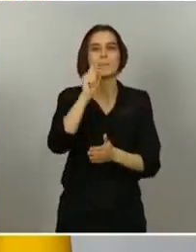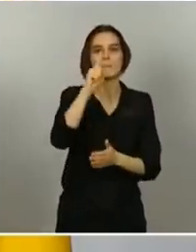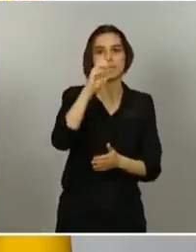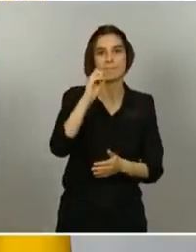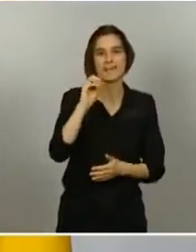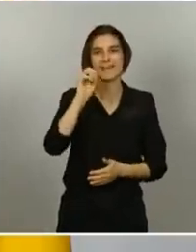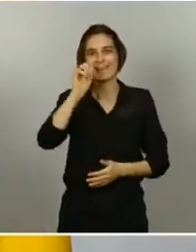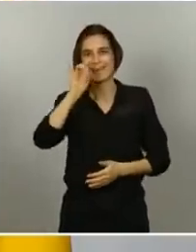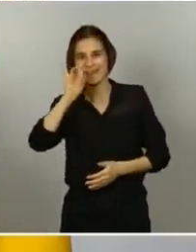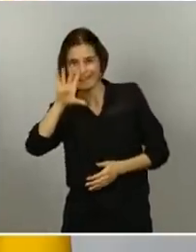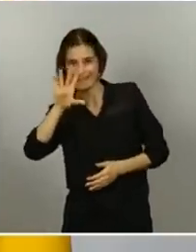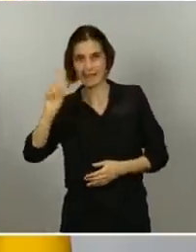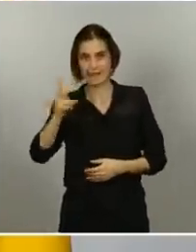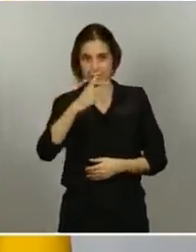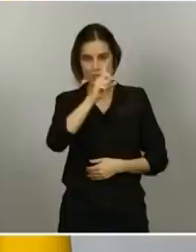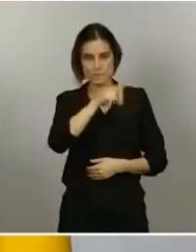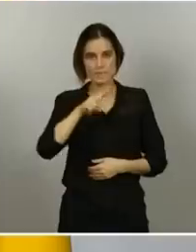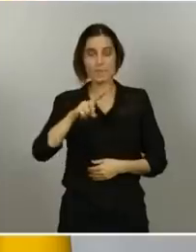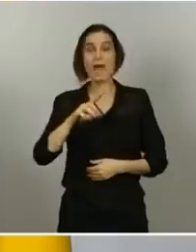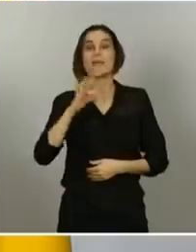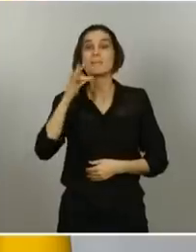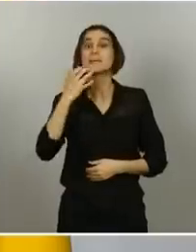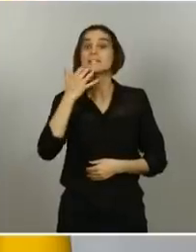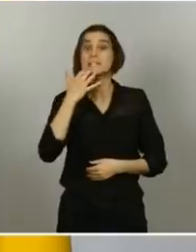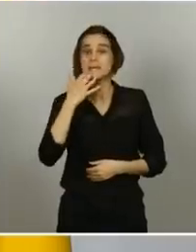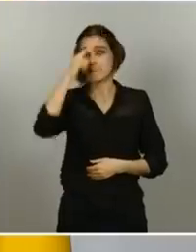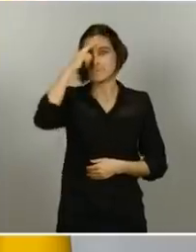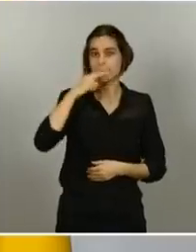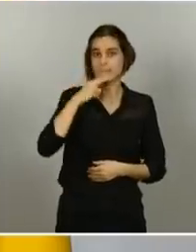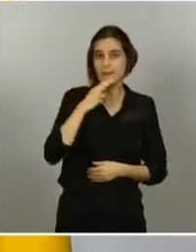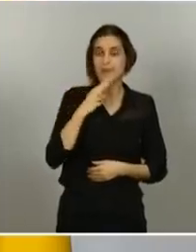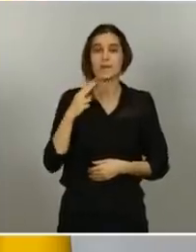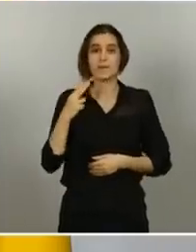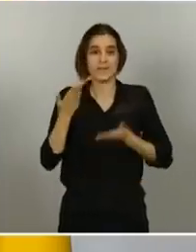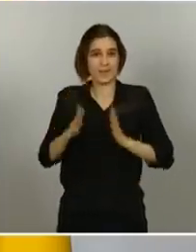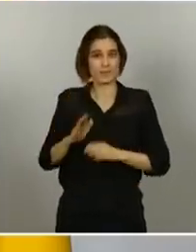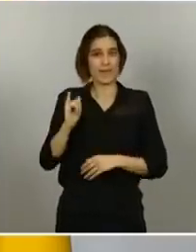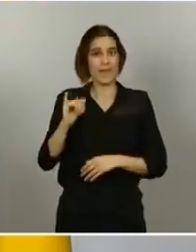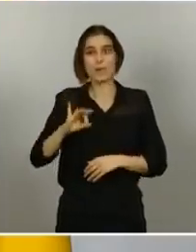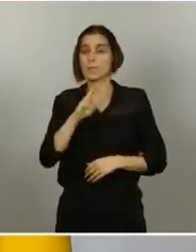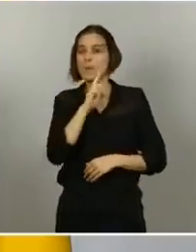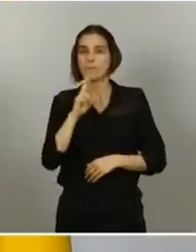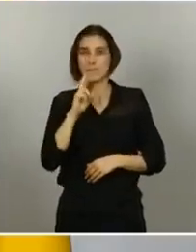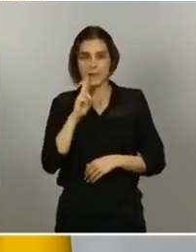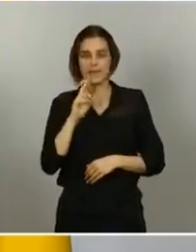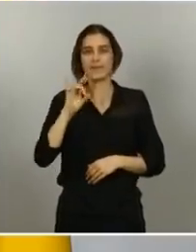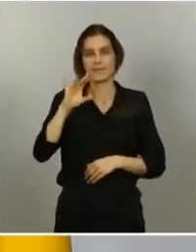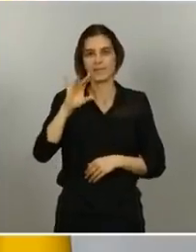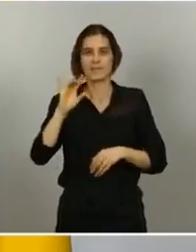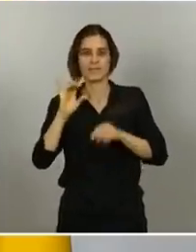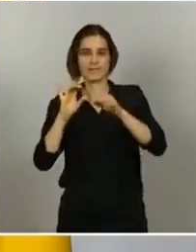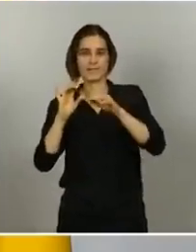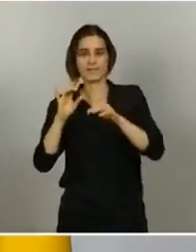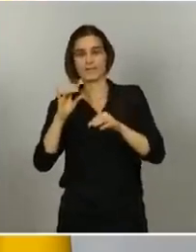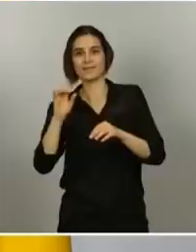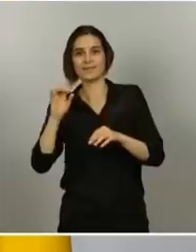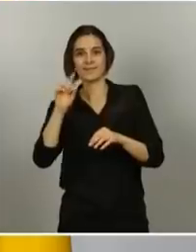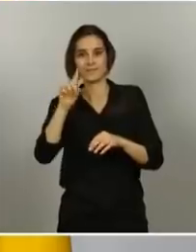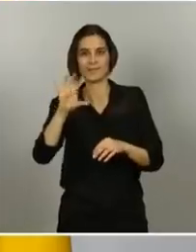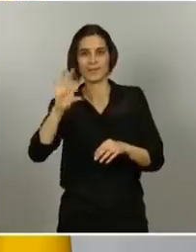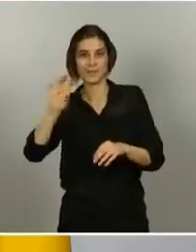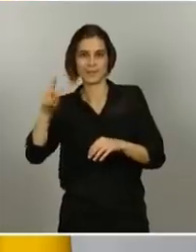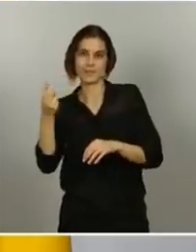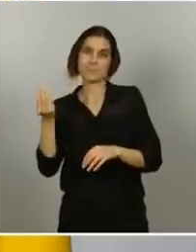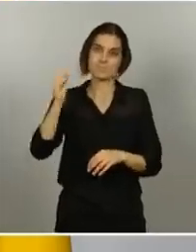se añade un complemento de 100 euros ao mes. O ingreso mínimo vital se calcula como a diferencia entre os ingresos